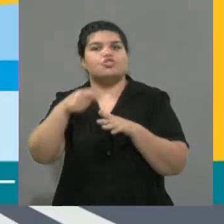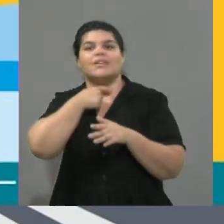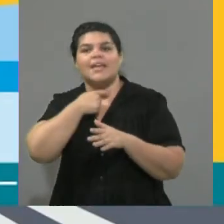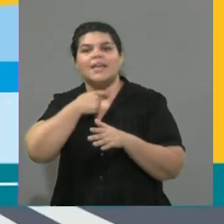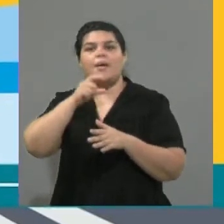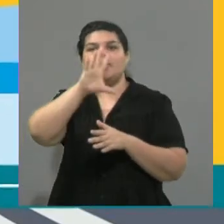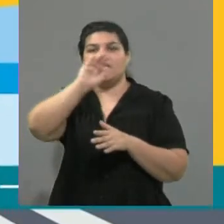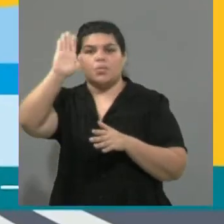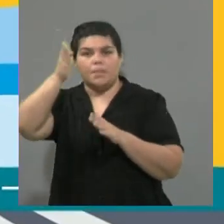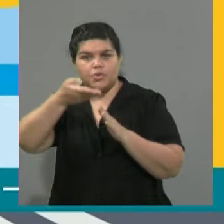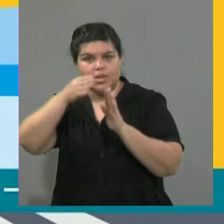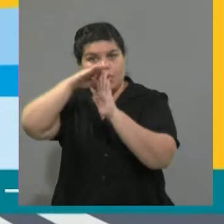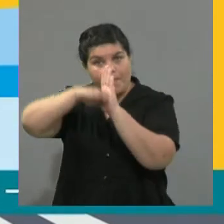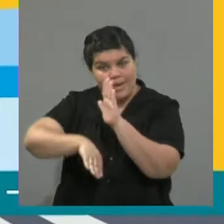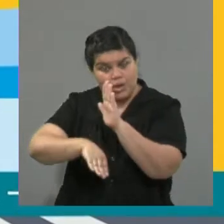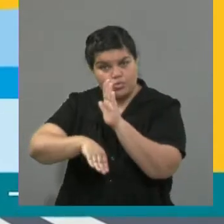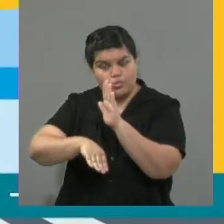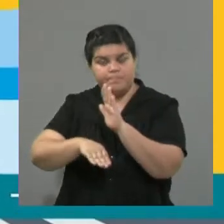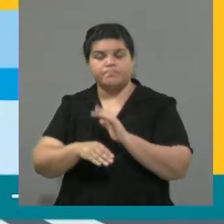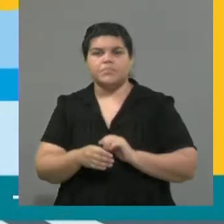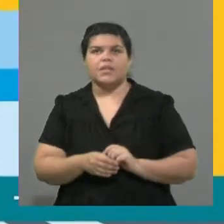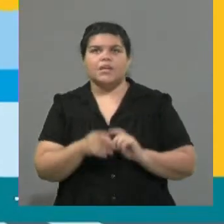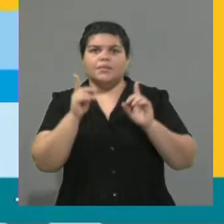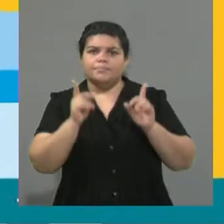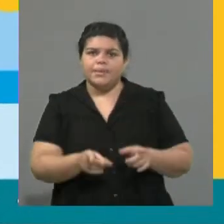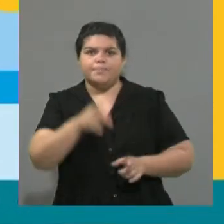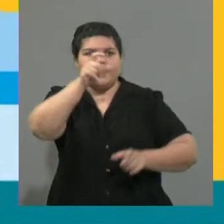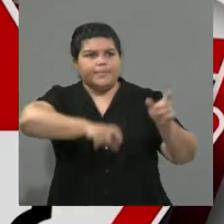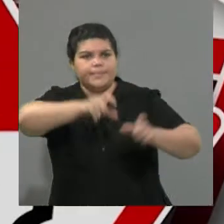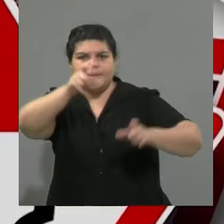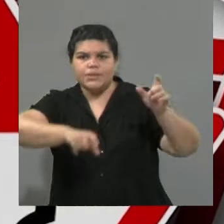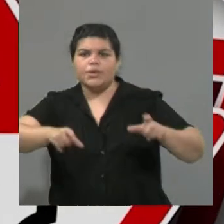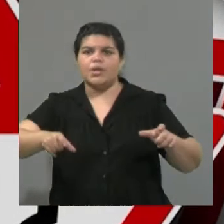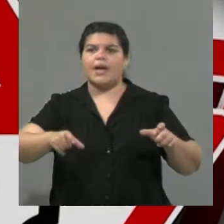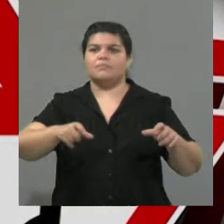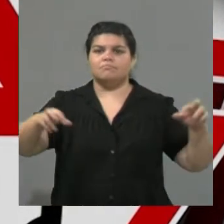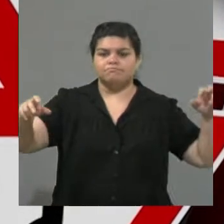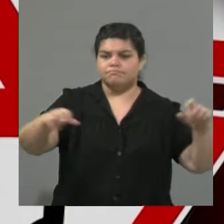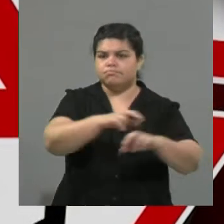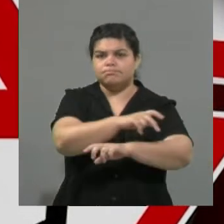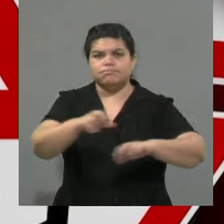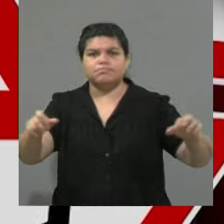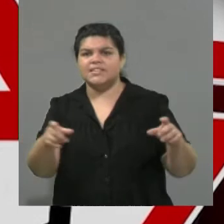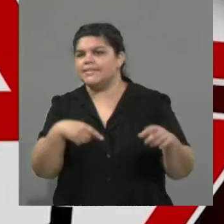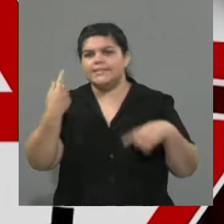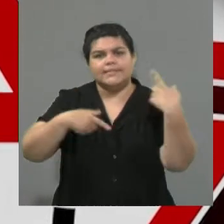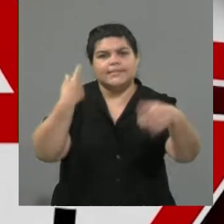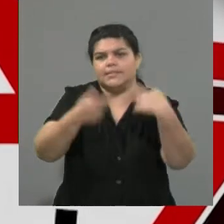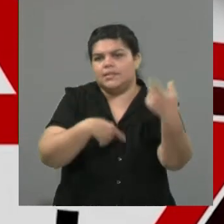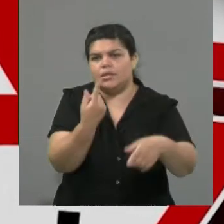el cuidado de los seres vulnerables, que son los que salen a las calles. Todos vivimos en la calle en algún momento del